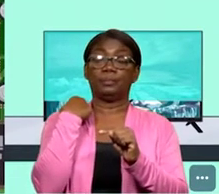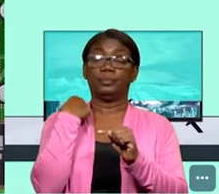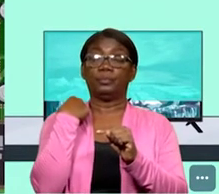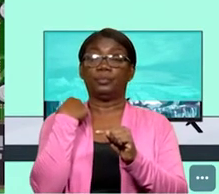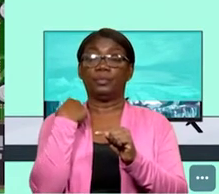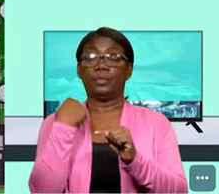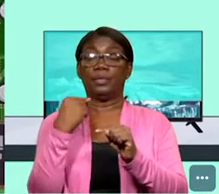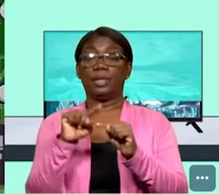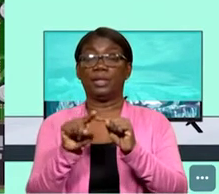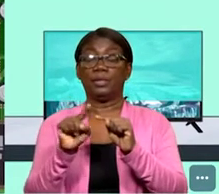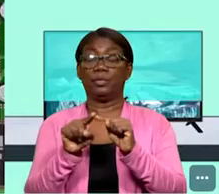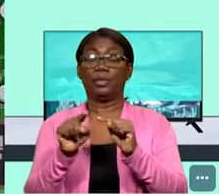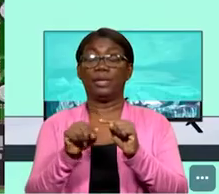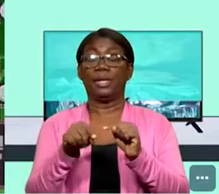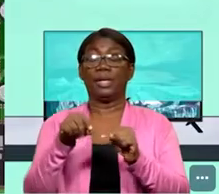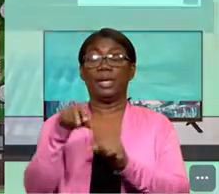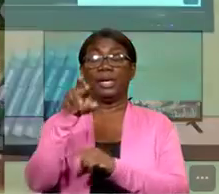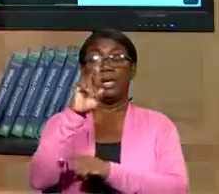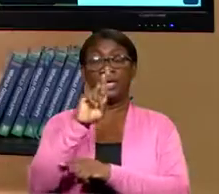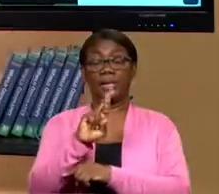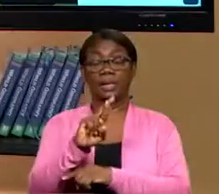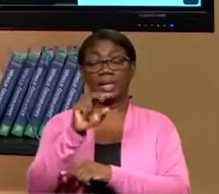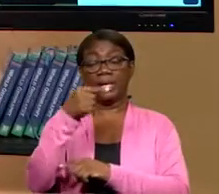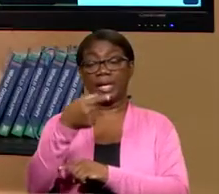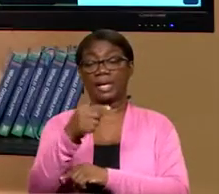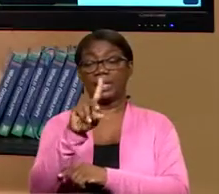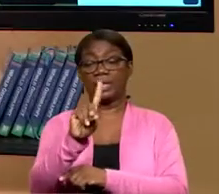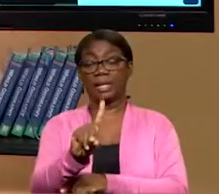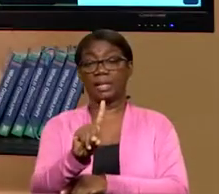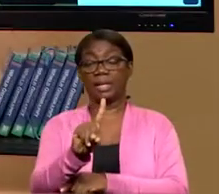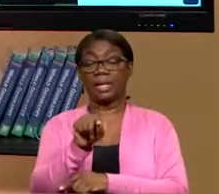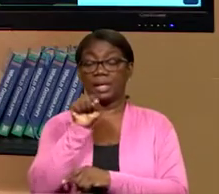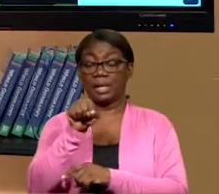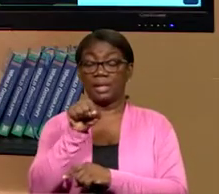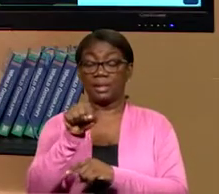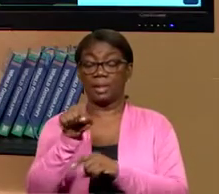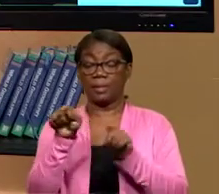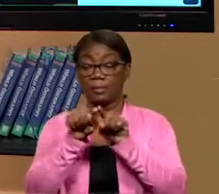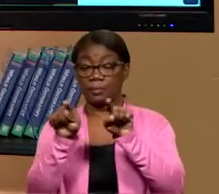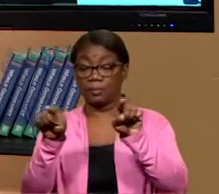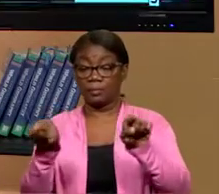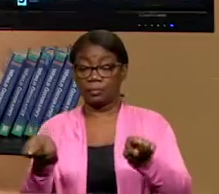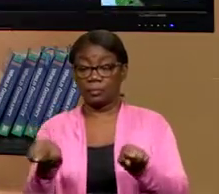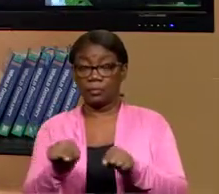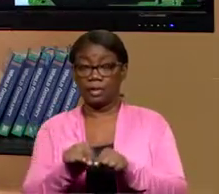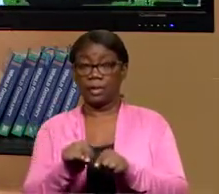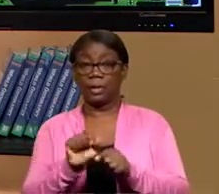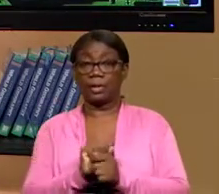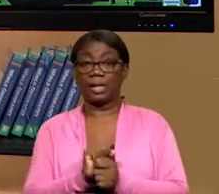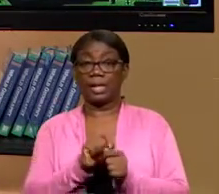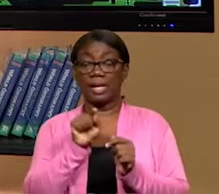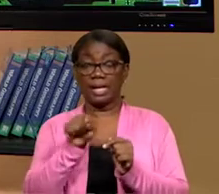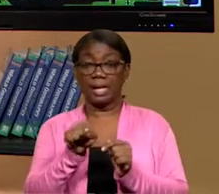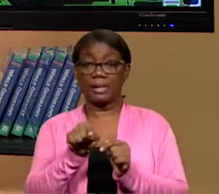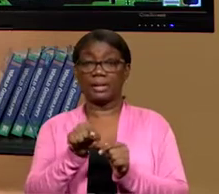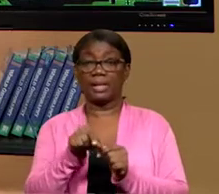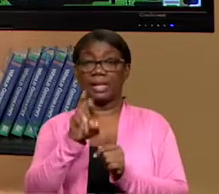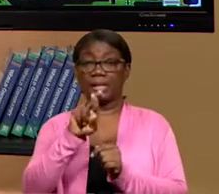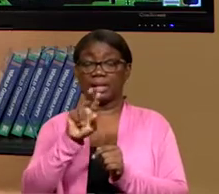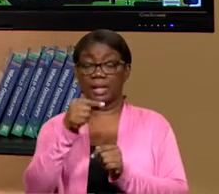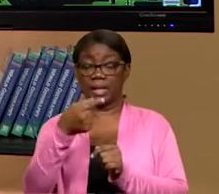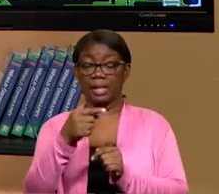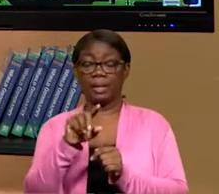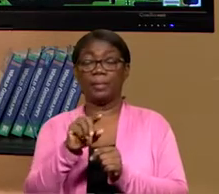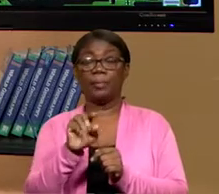la señal RGB en esa sección. Posteriormente, esa señal RGB,